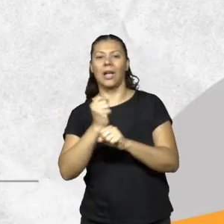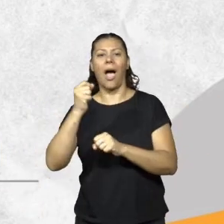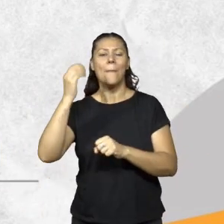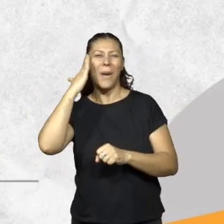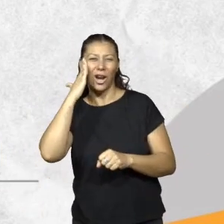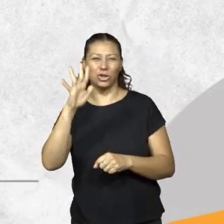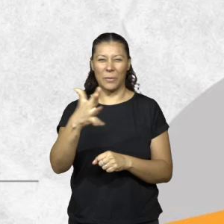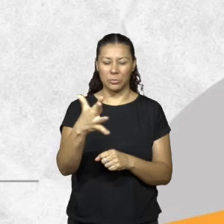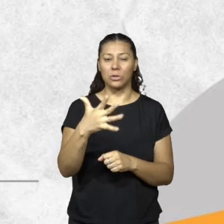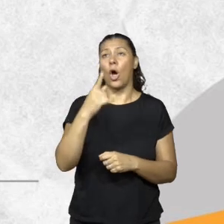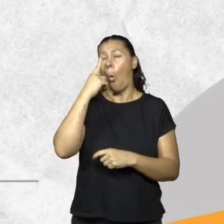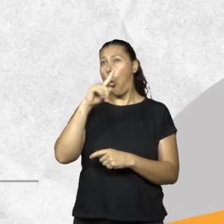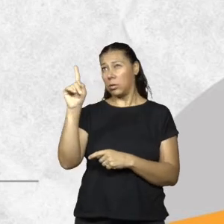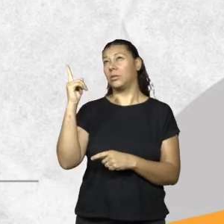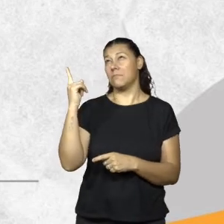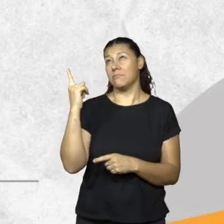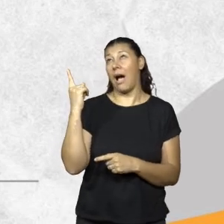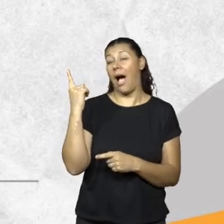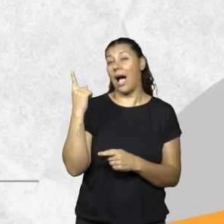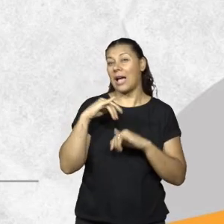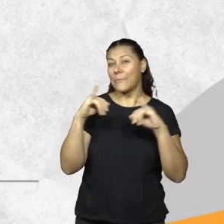que la última campaña que se cerró era